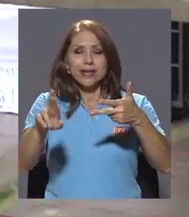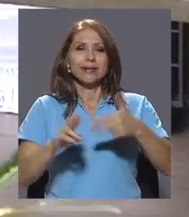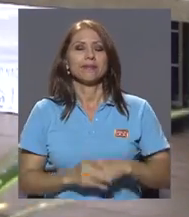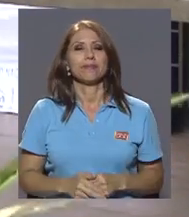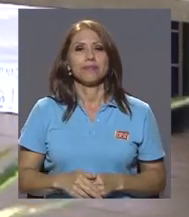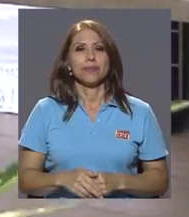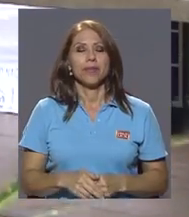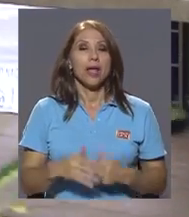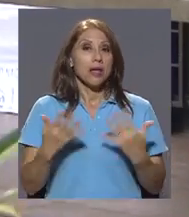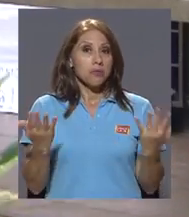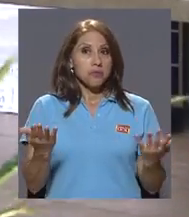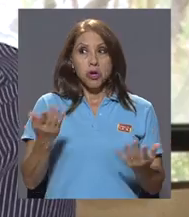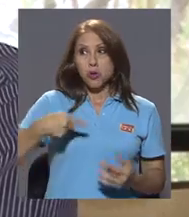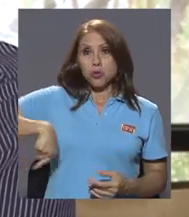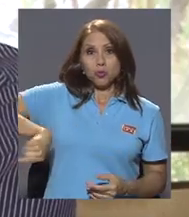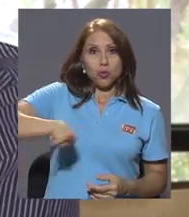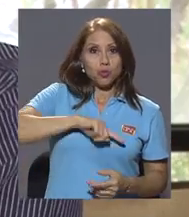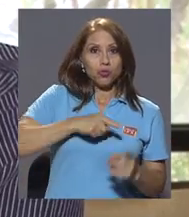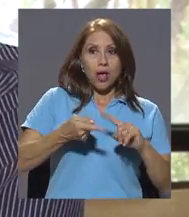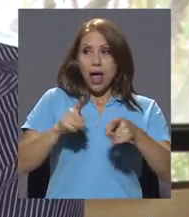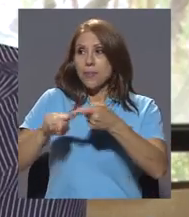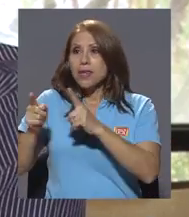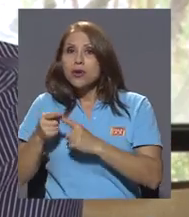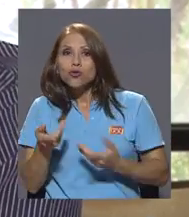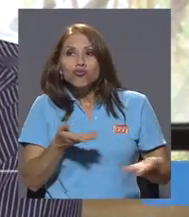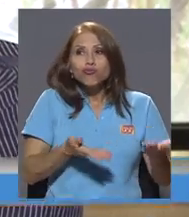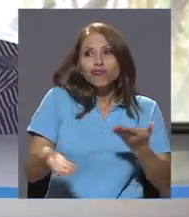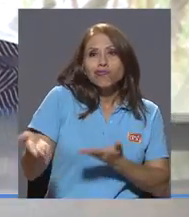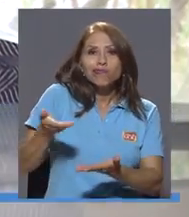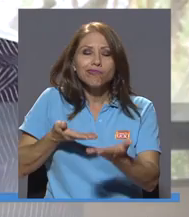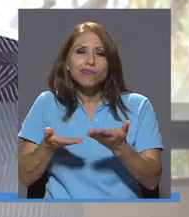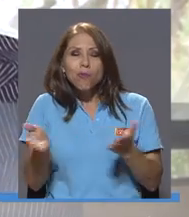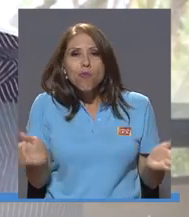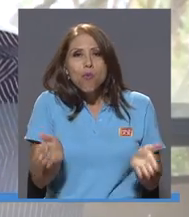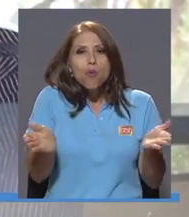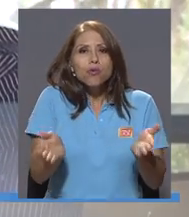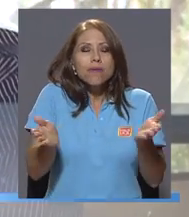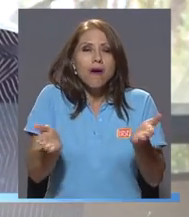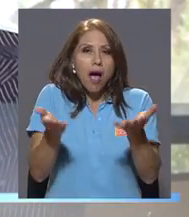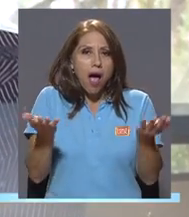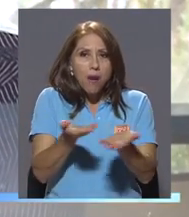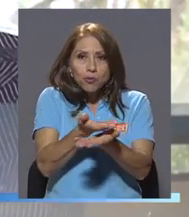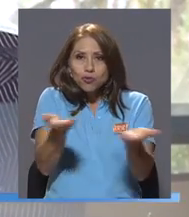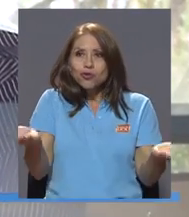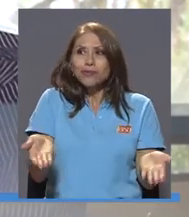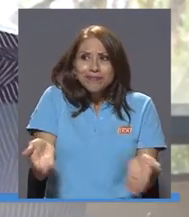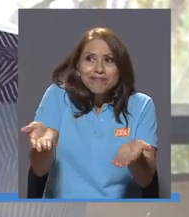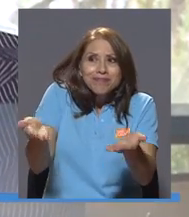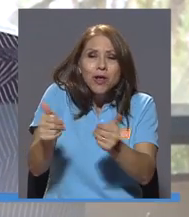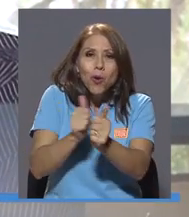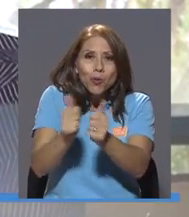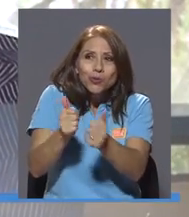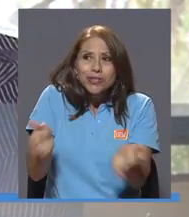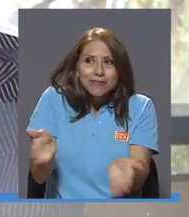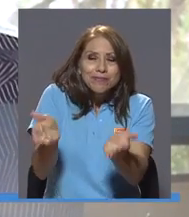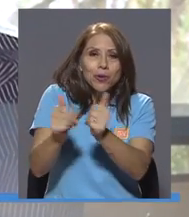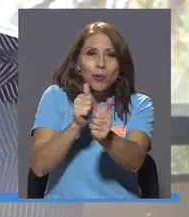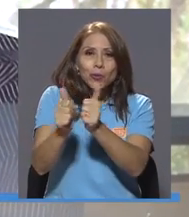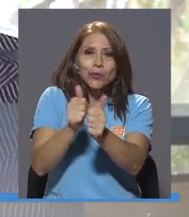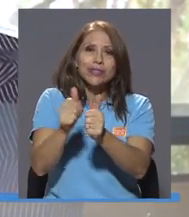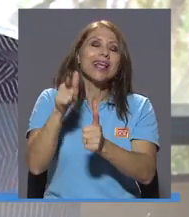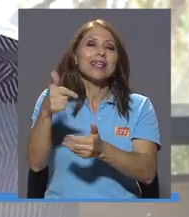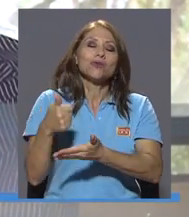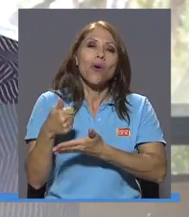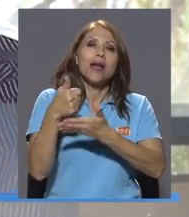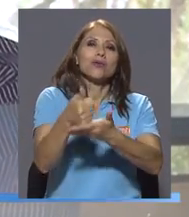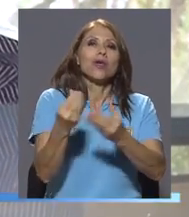Entonces, entre nosotros, los mismos amigos, nos motivamos, ¿verdad? Los mismos compañeros a concurso, eso ayuda mucho a subir el